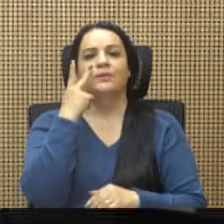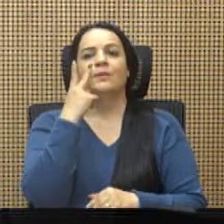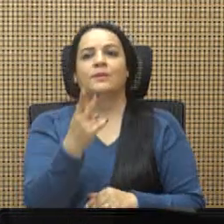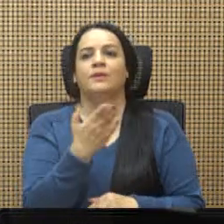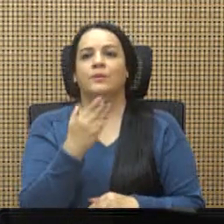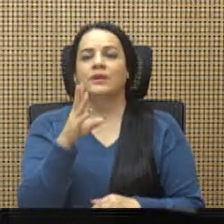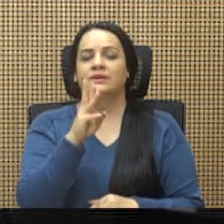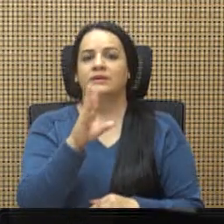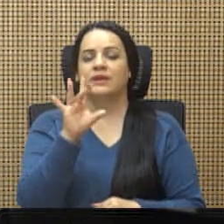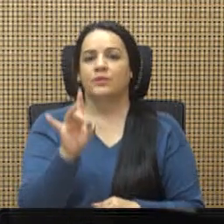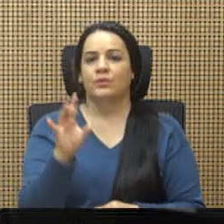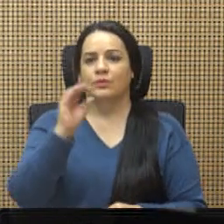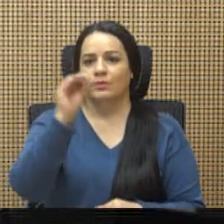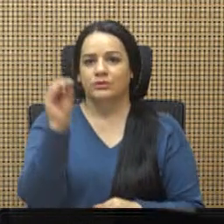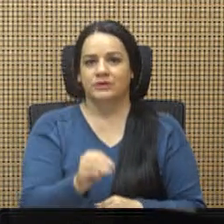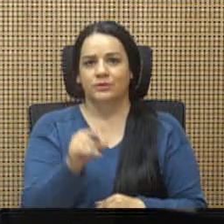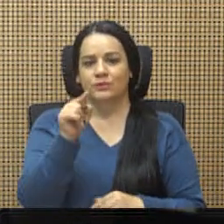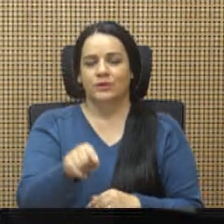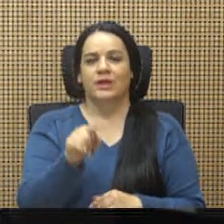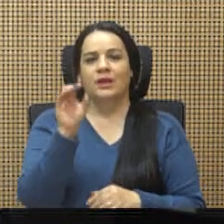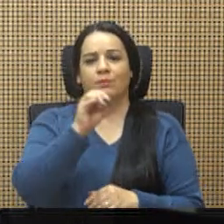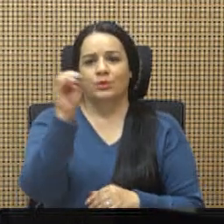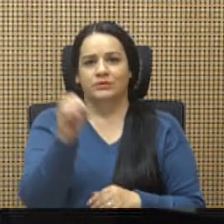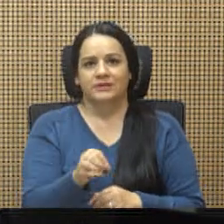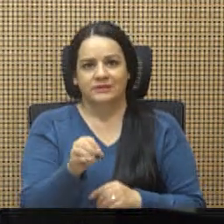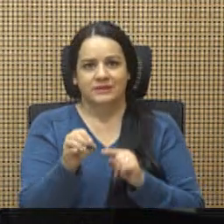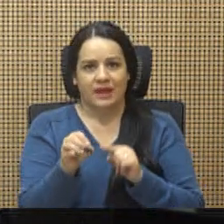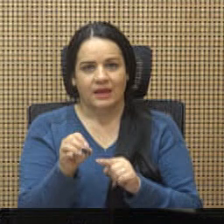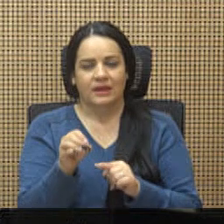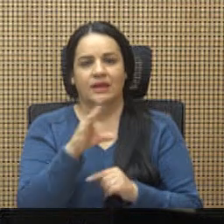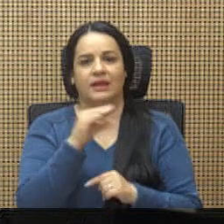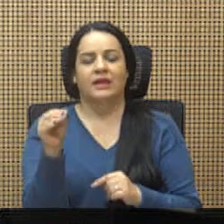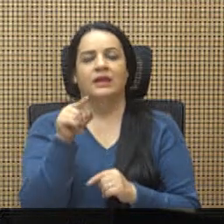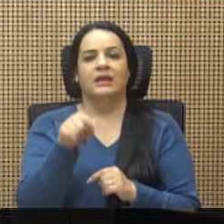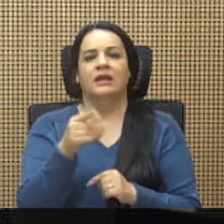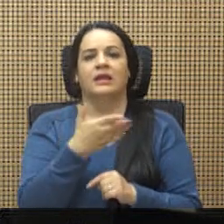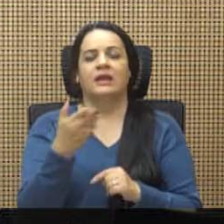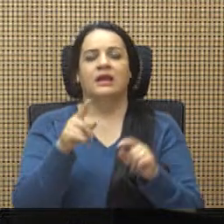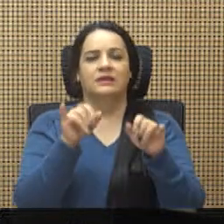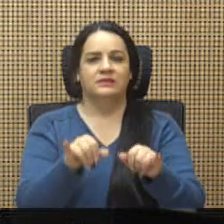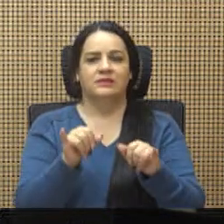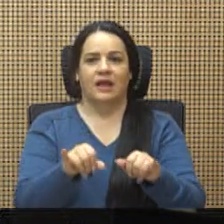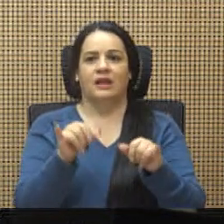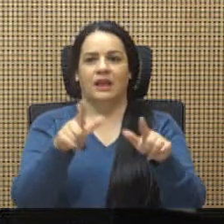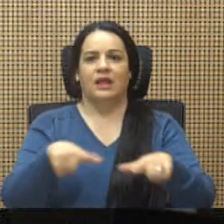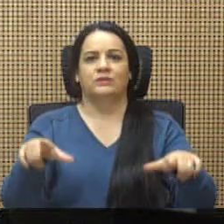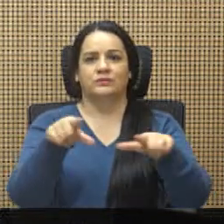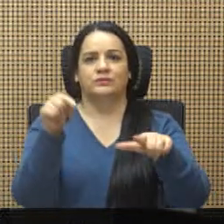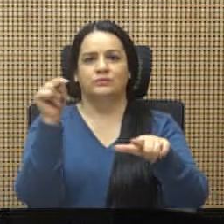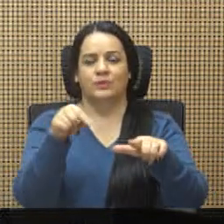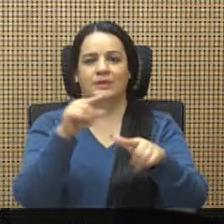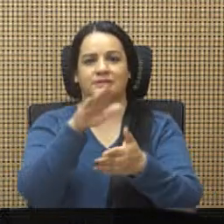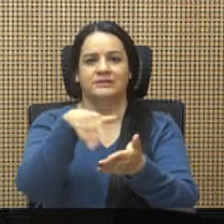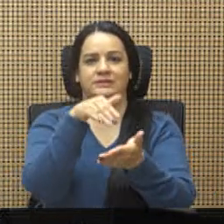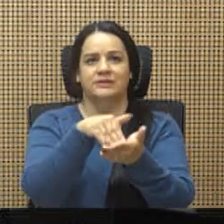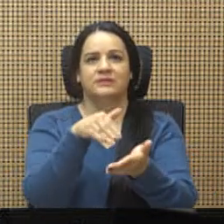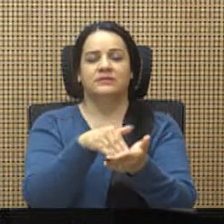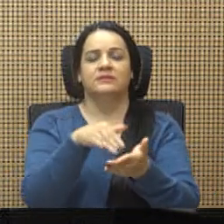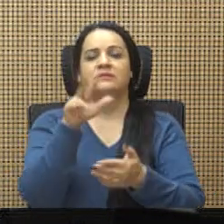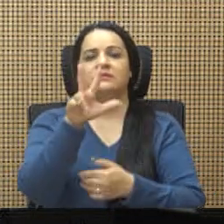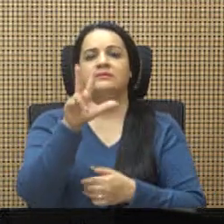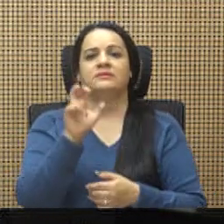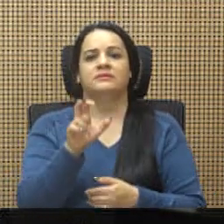68 por del porcentaje de que está en la zona central que son